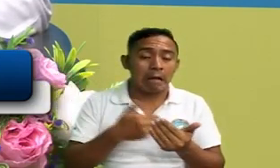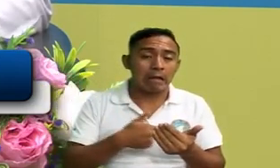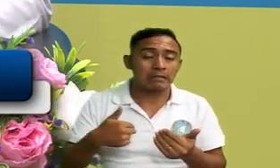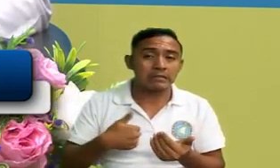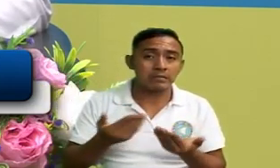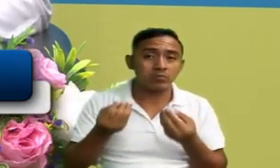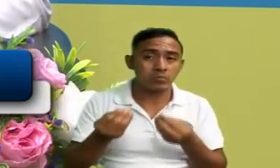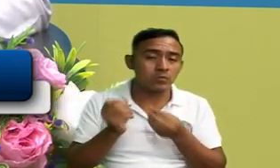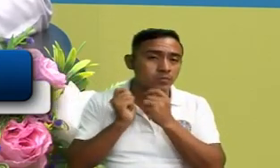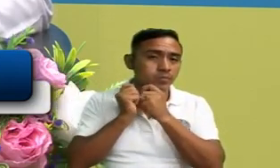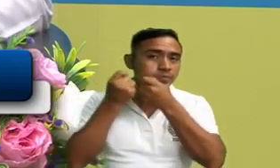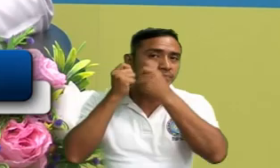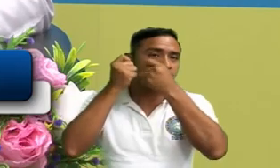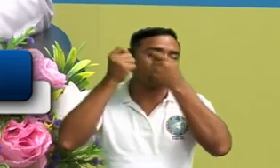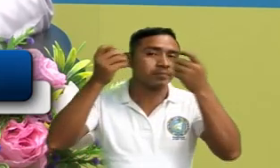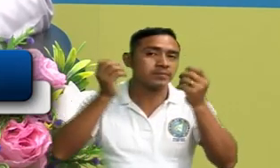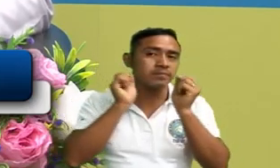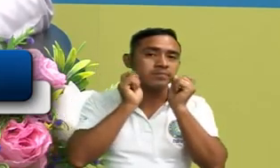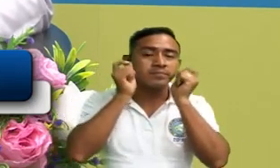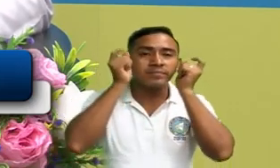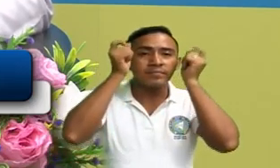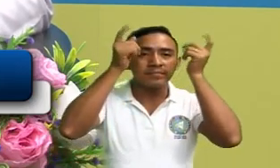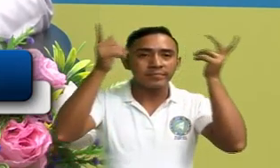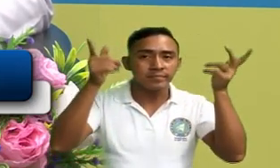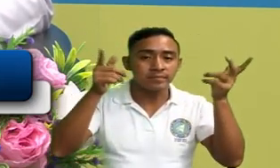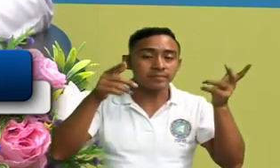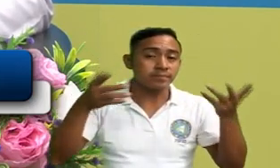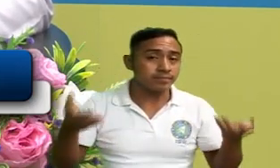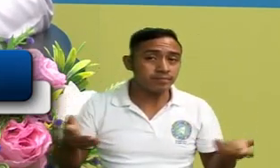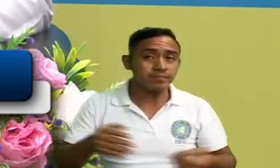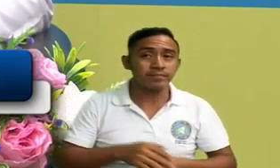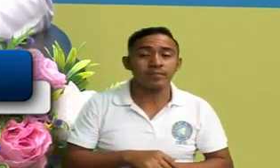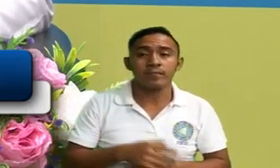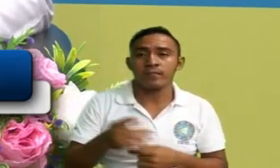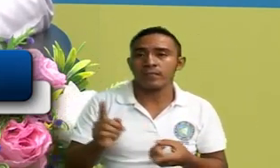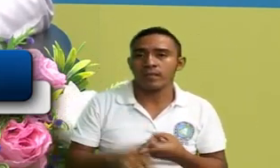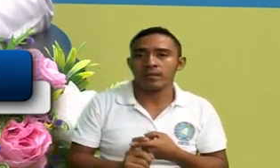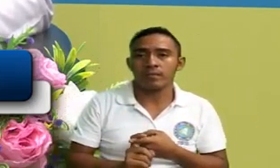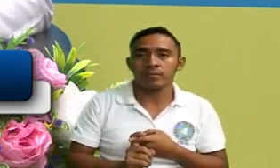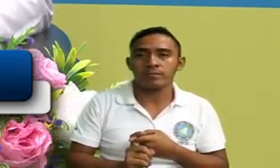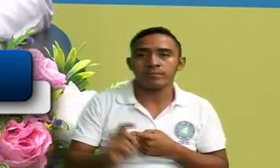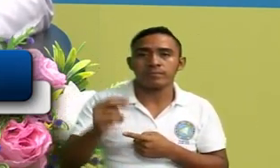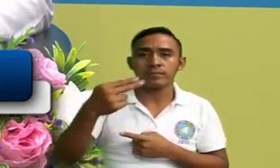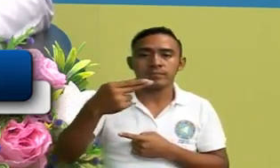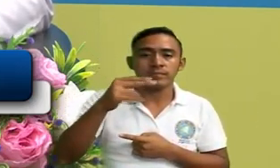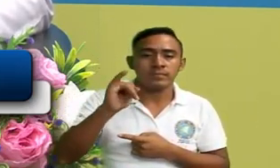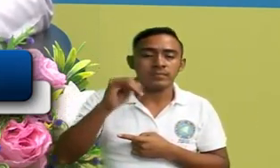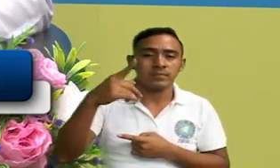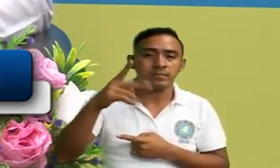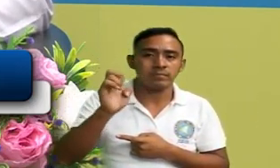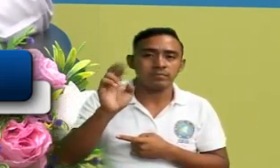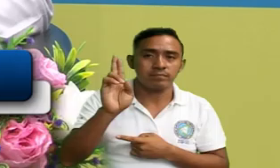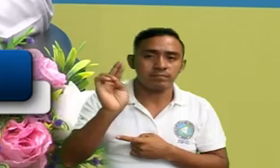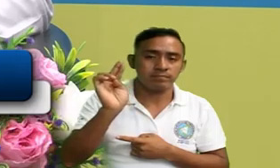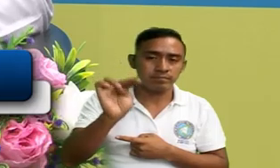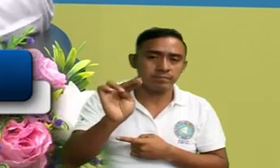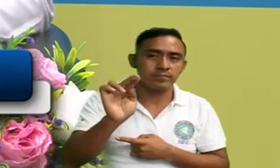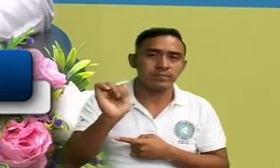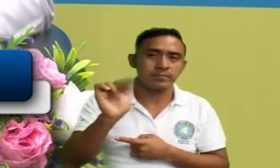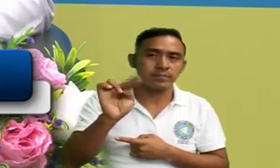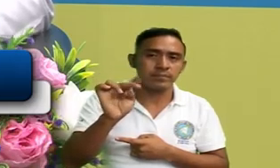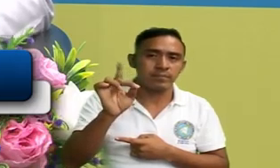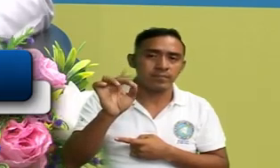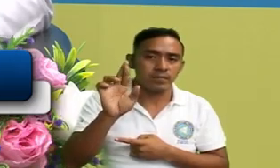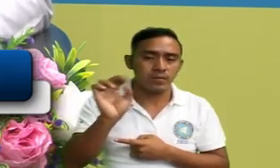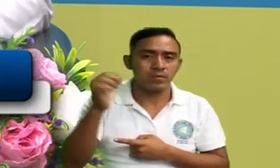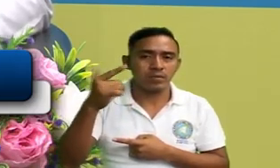el exceso o la exacerbación de ese acné como uh-huh. tal. Por ejemplo, el síndrome de hiperandrogenismo, que es tener que la paciente